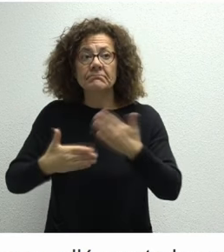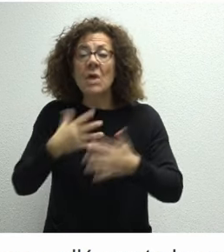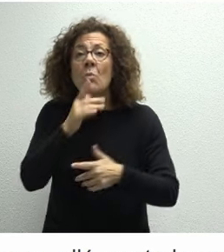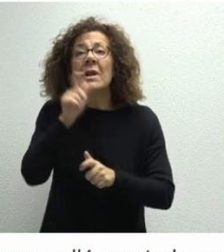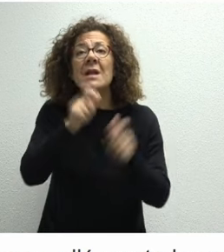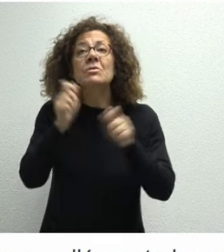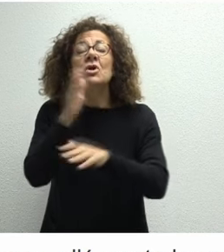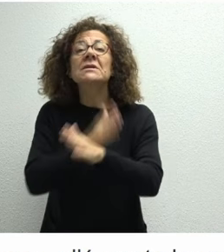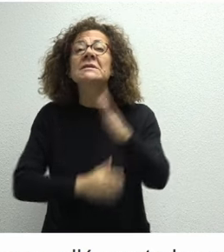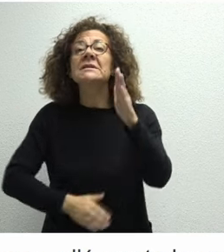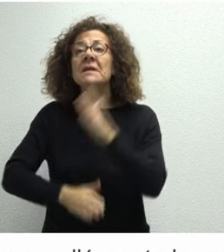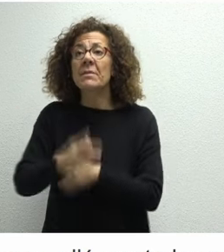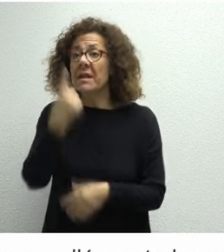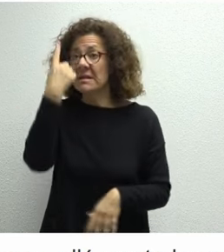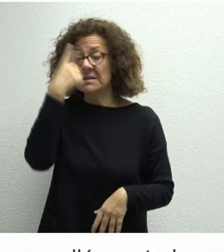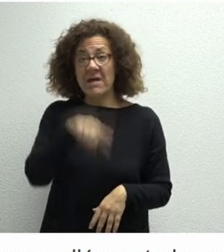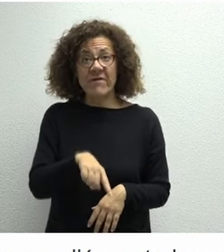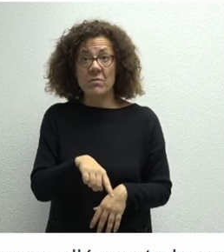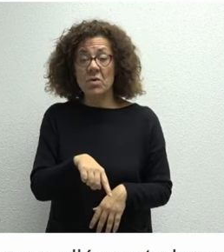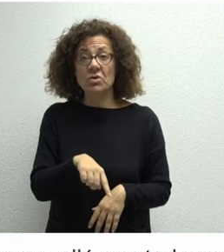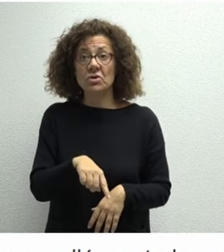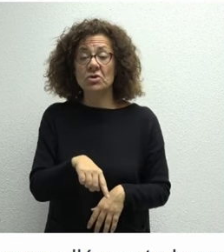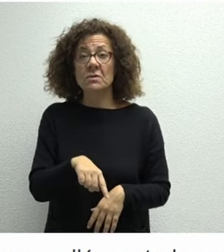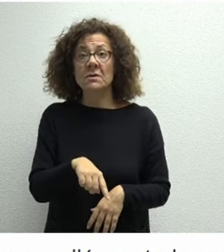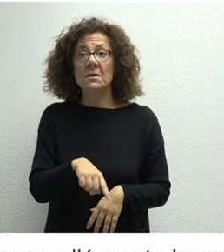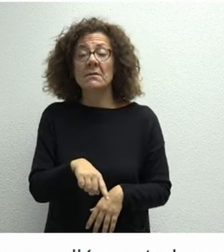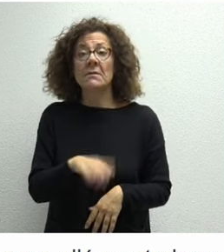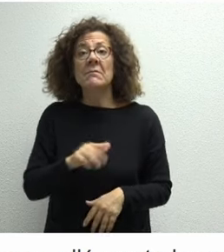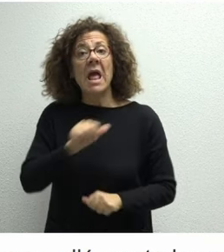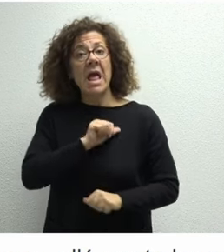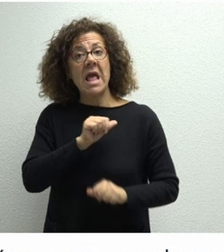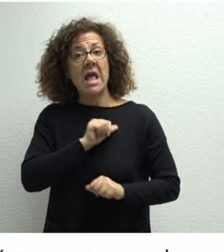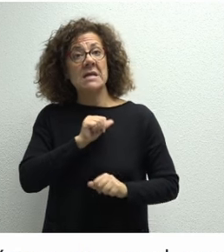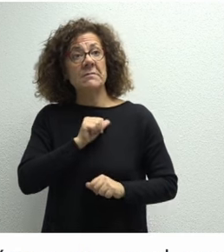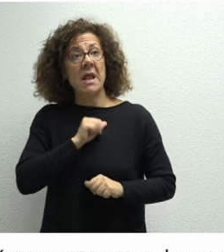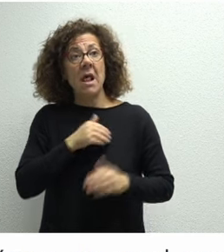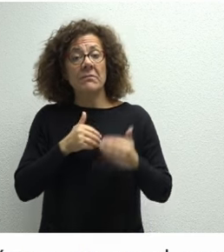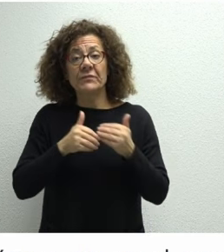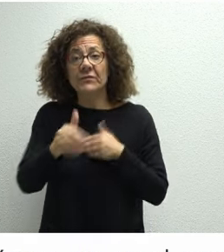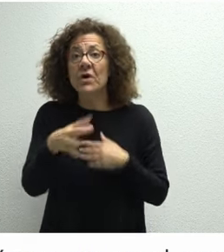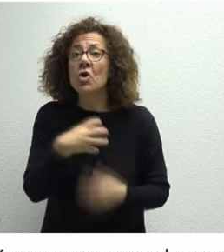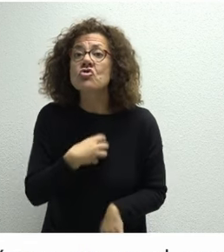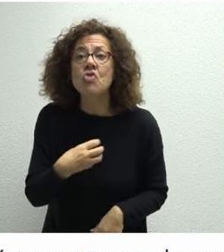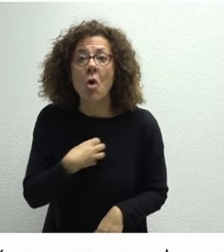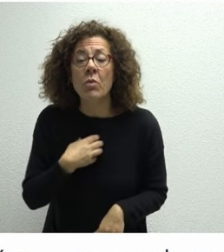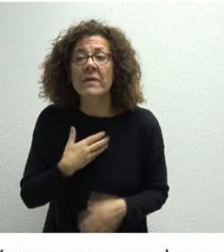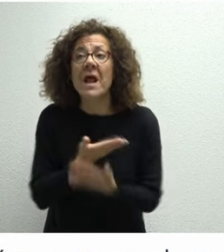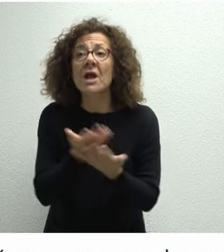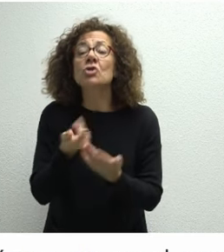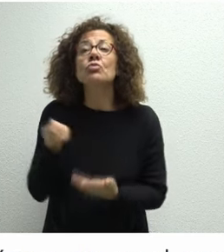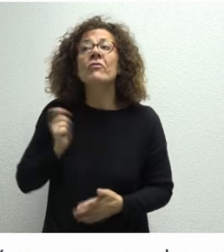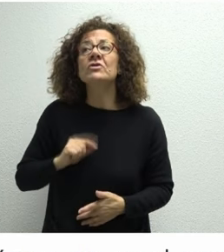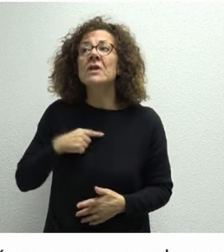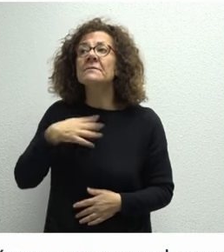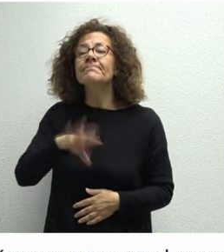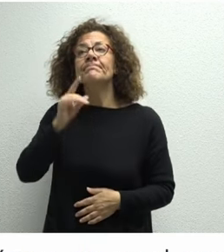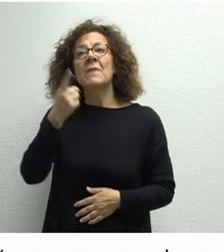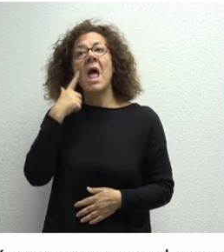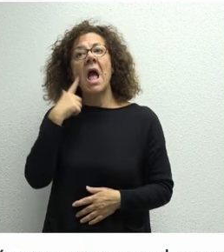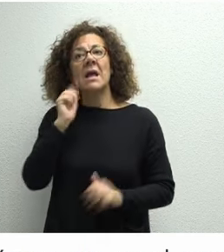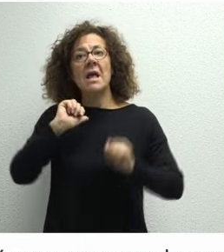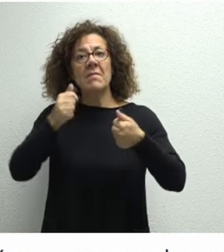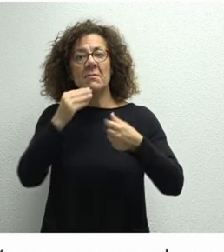discapacidad como sabemos Eh no pueden estar esperando resto de su vida A que Los profesionales nos decidamos a a emprender